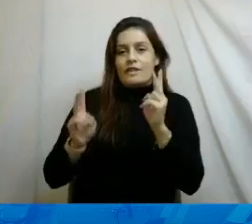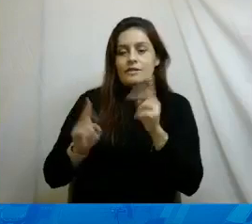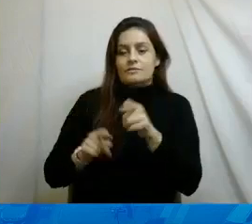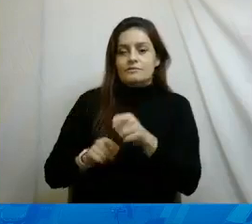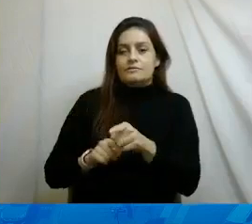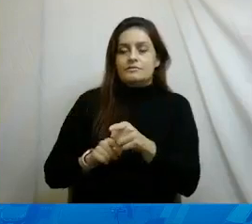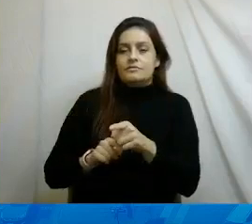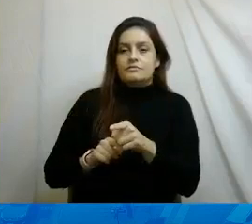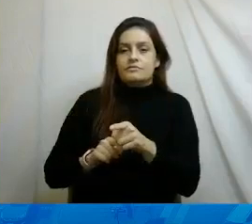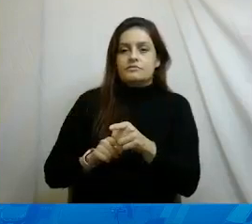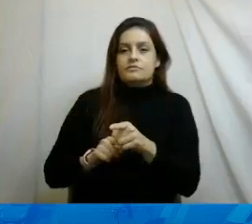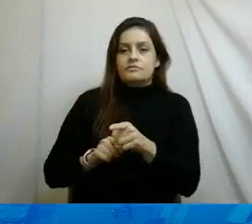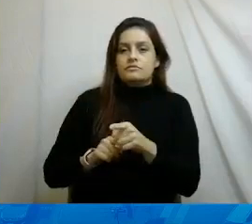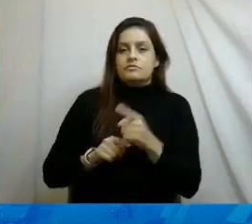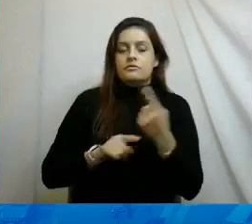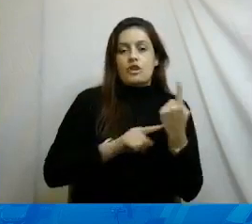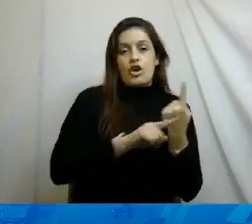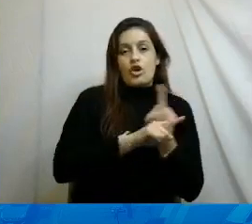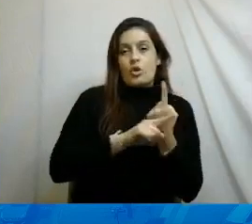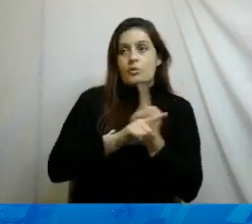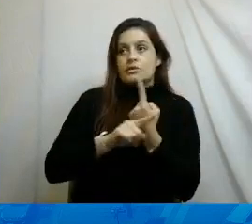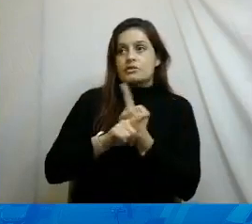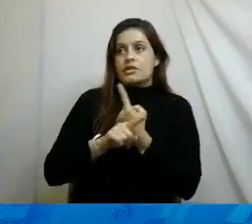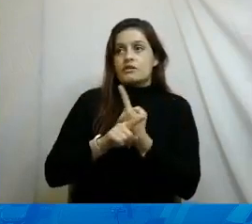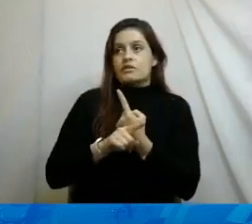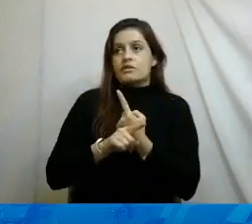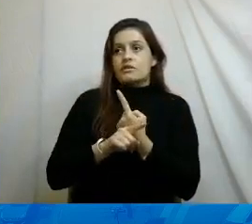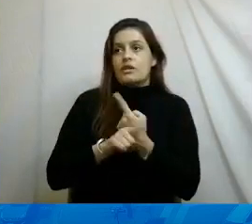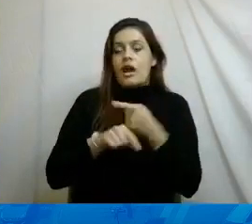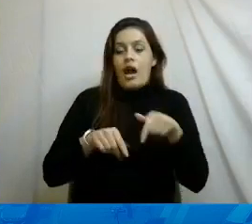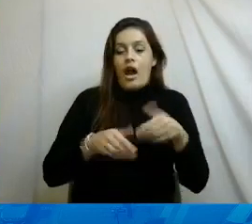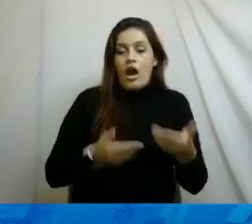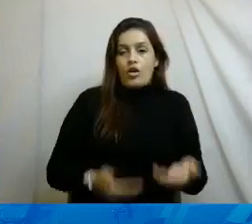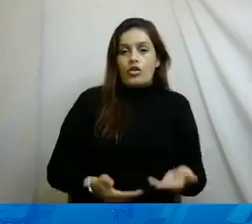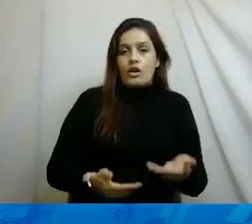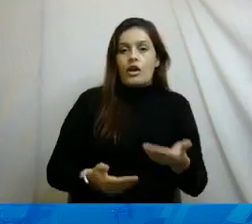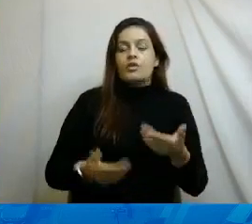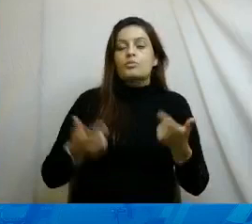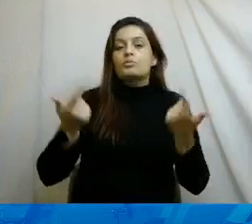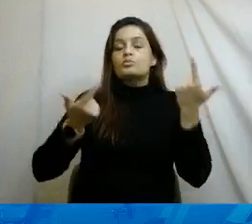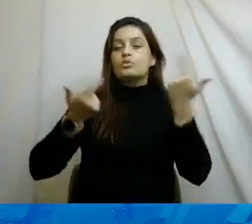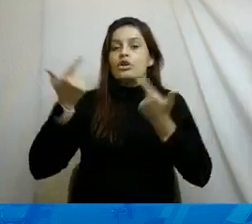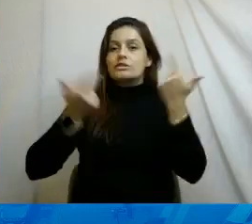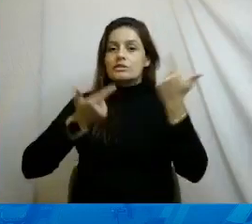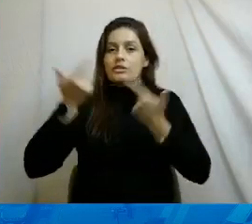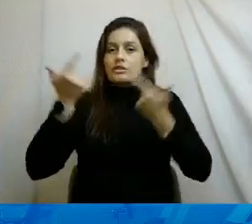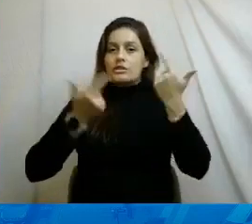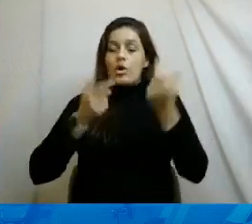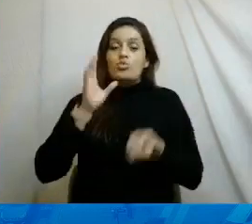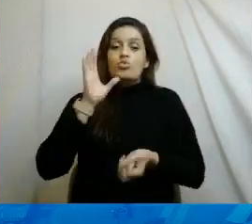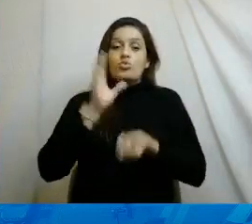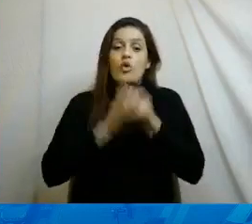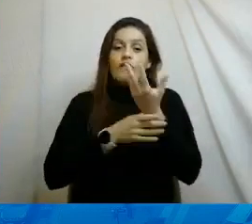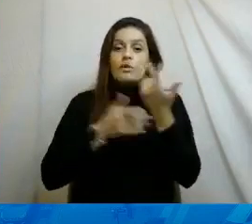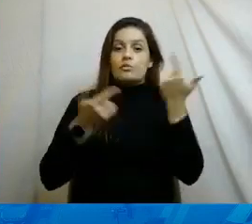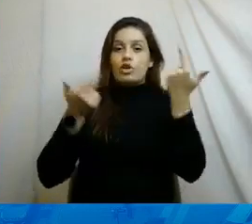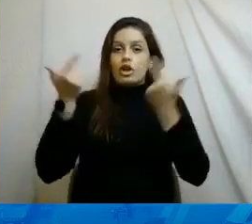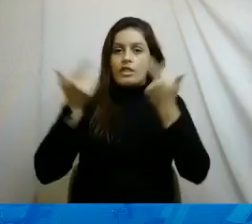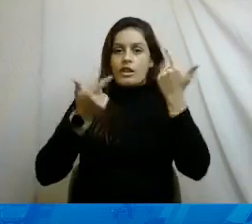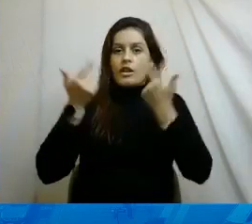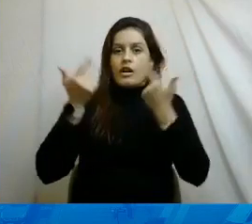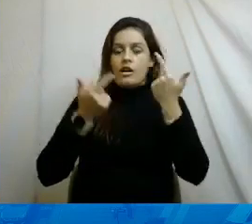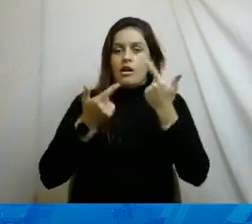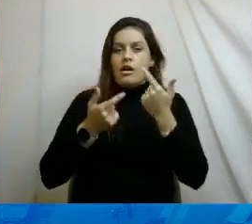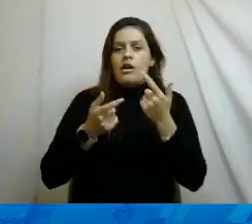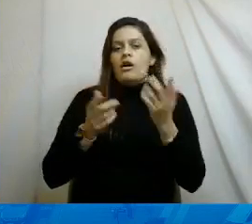claramente, y lo conversábamos recién con alguien, en estos tiempos donde la política, la nueva política, donde nos relacionamos a veces por